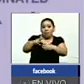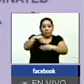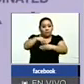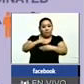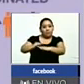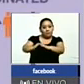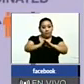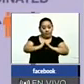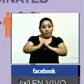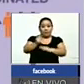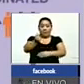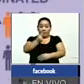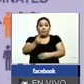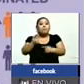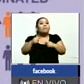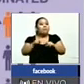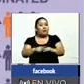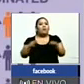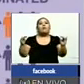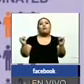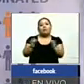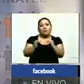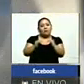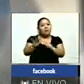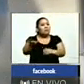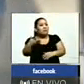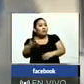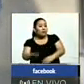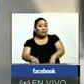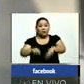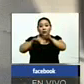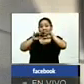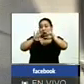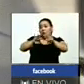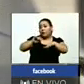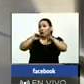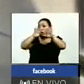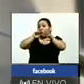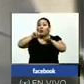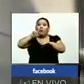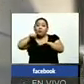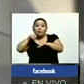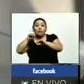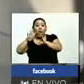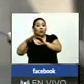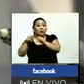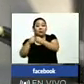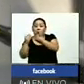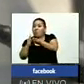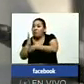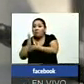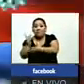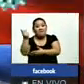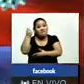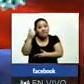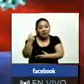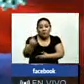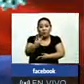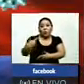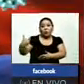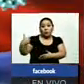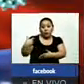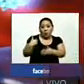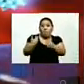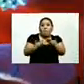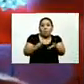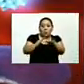los antibióticos. Pero aún hay aproximadamente 19,4 millones que no tienen acceso a este beneficio. Si las